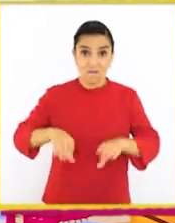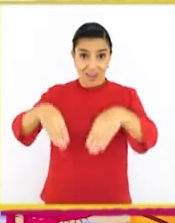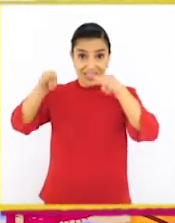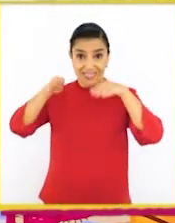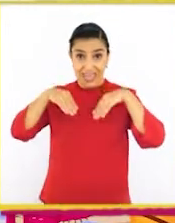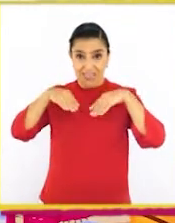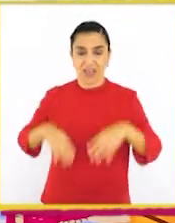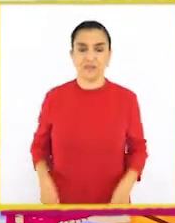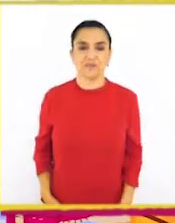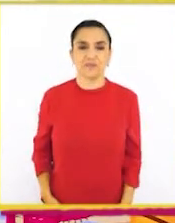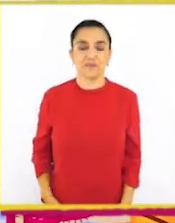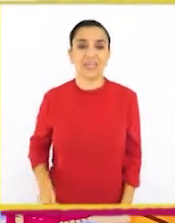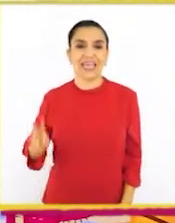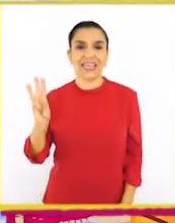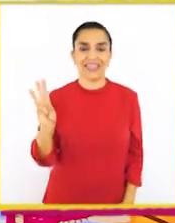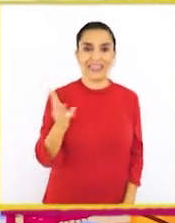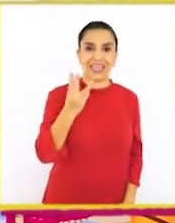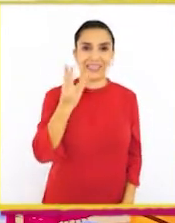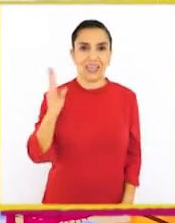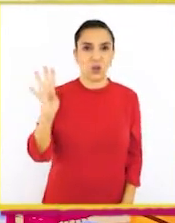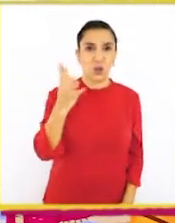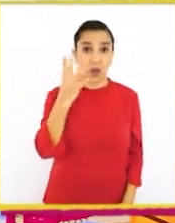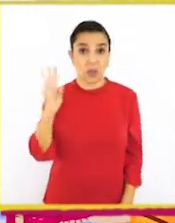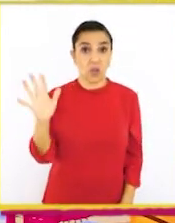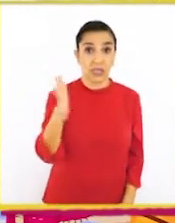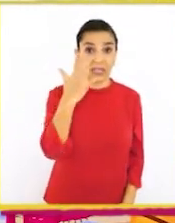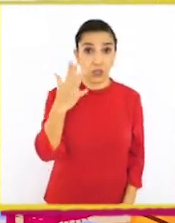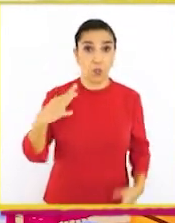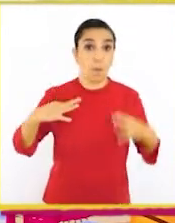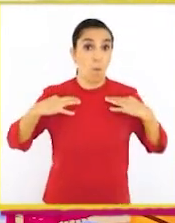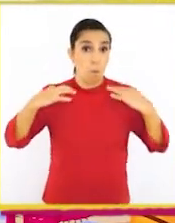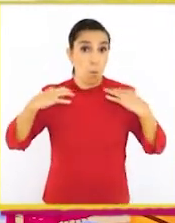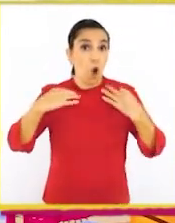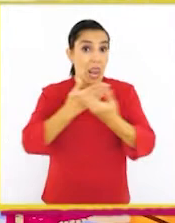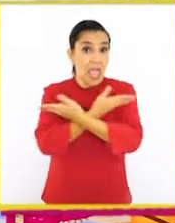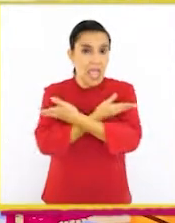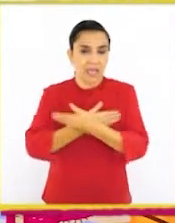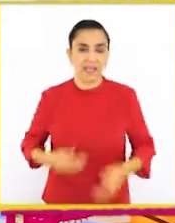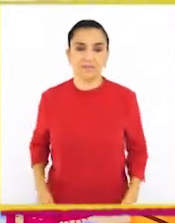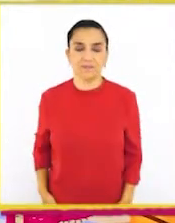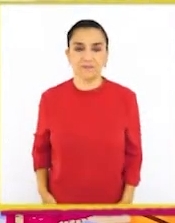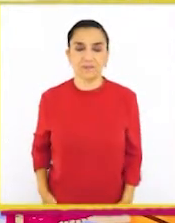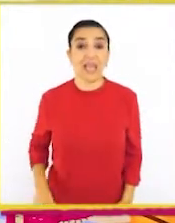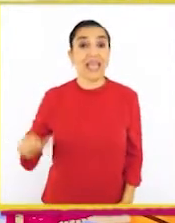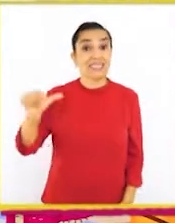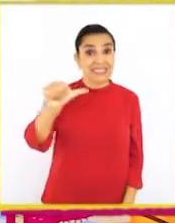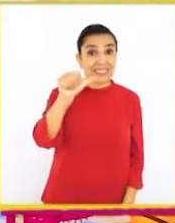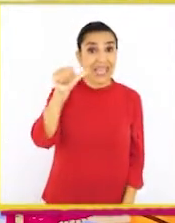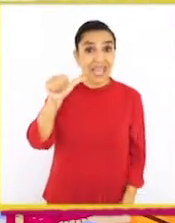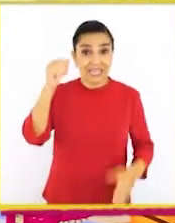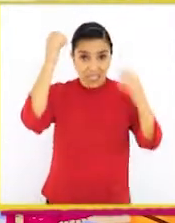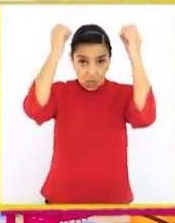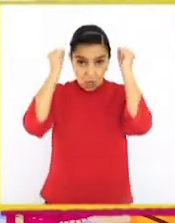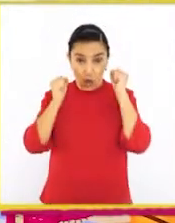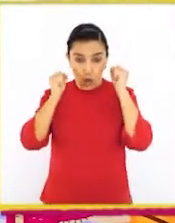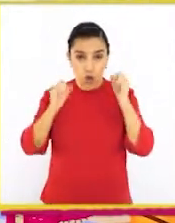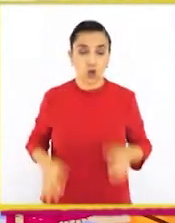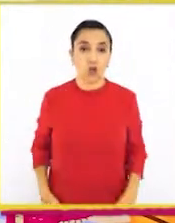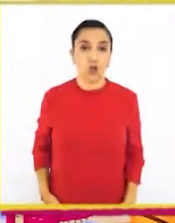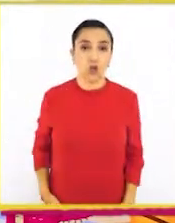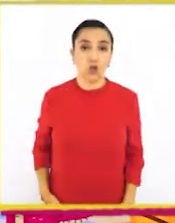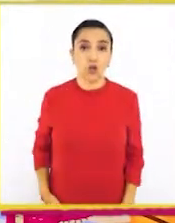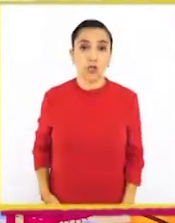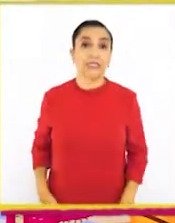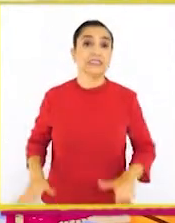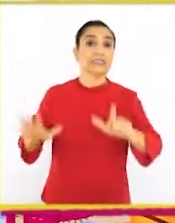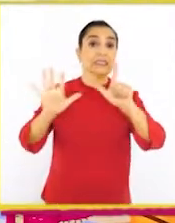frazadas, tres, cuatro, cinco poleras, seis el gorro y